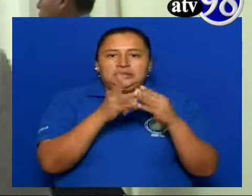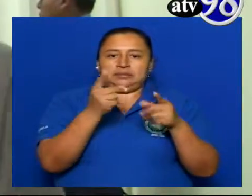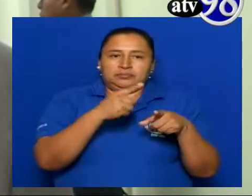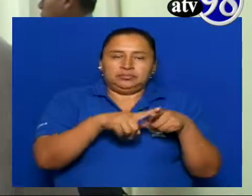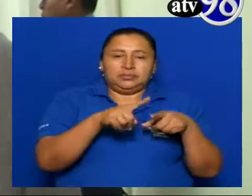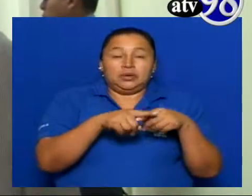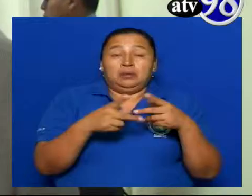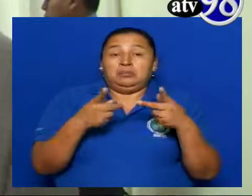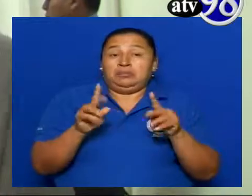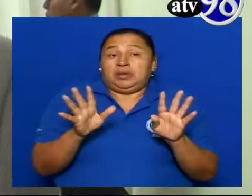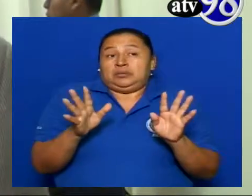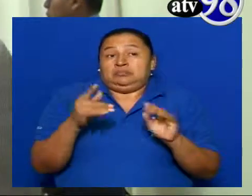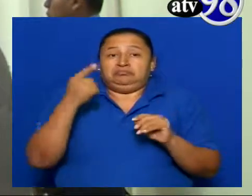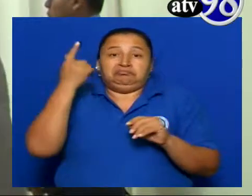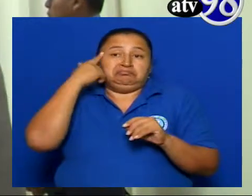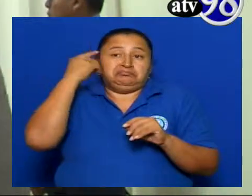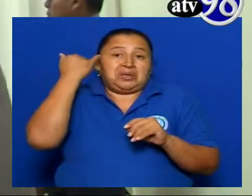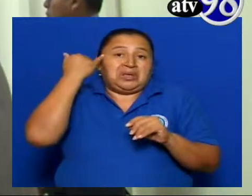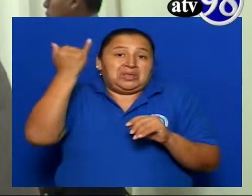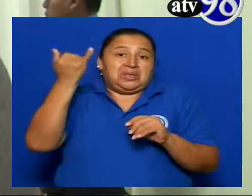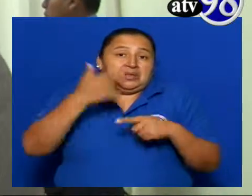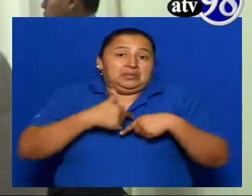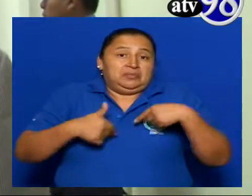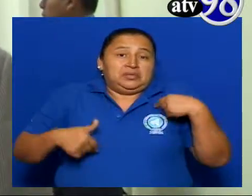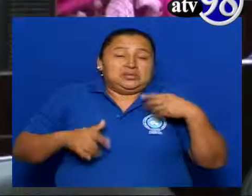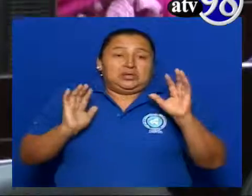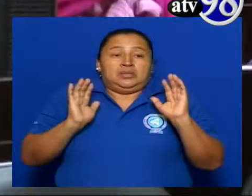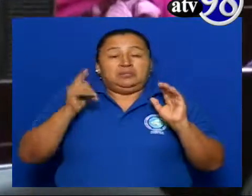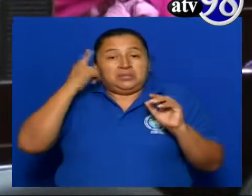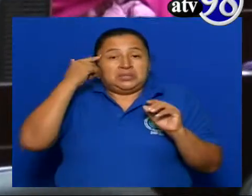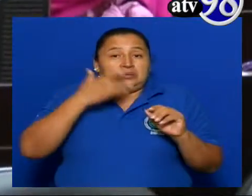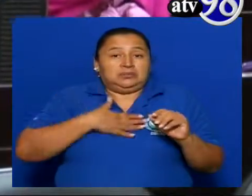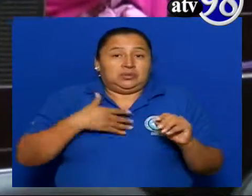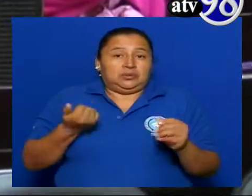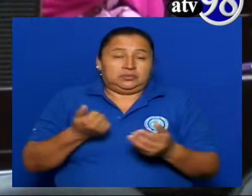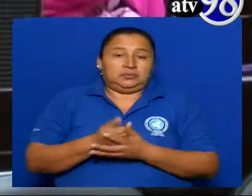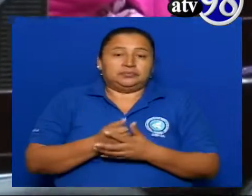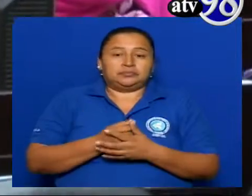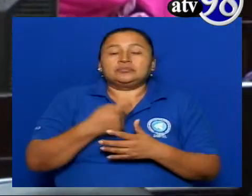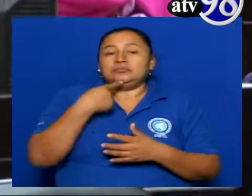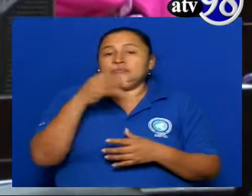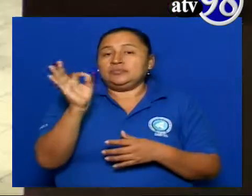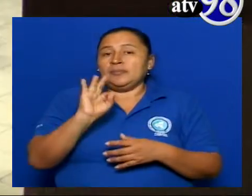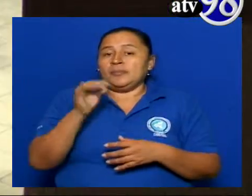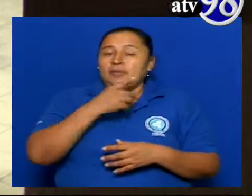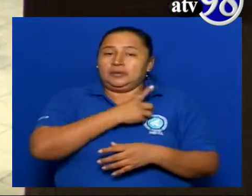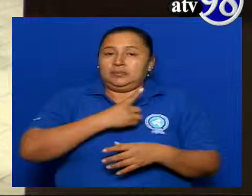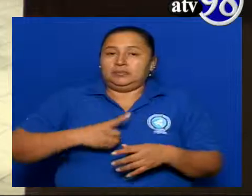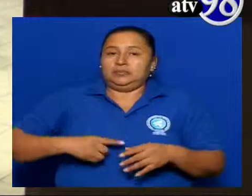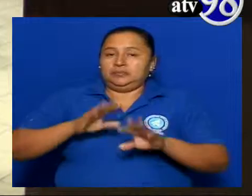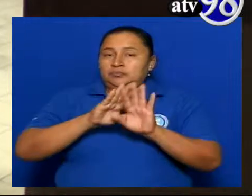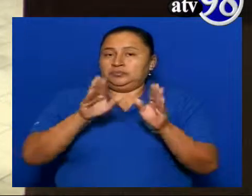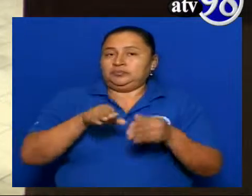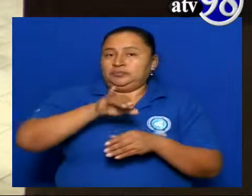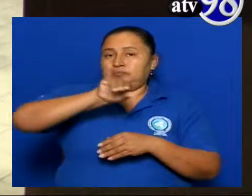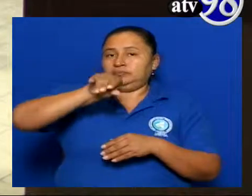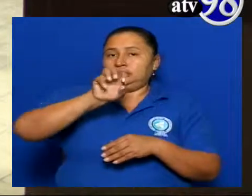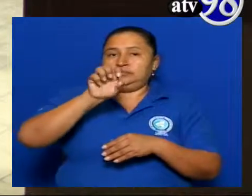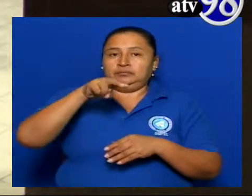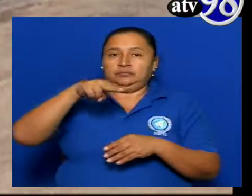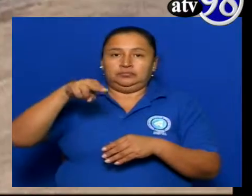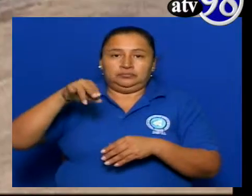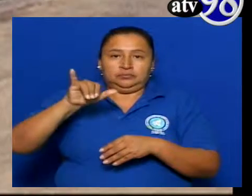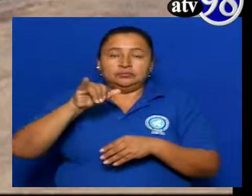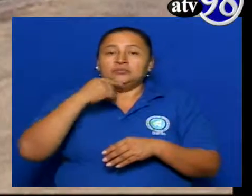Pero bueno, dentro de la lógica del Ejecutivo, ellos piensan de que eso va a ser mejor. Por su parte, la diputada Jenny Martínez argumentó que